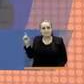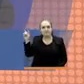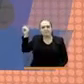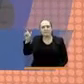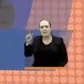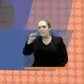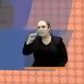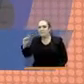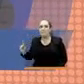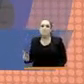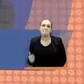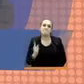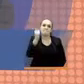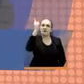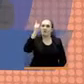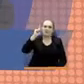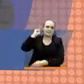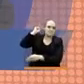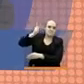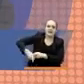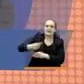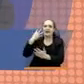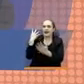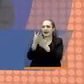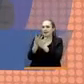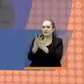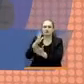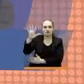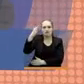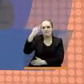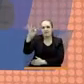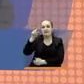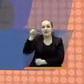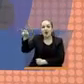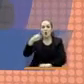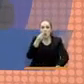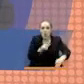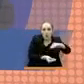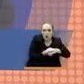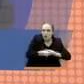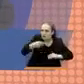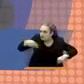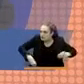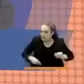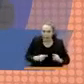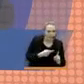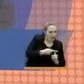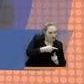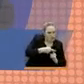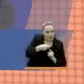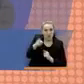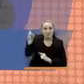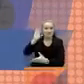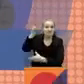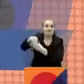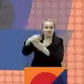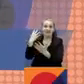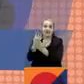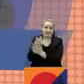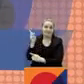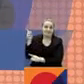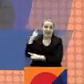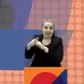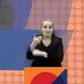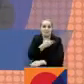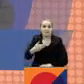en ser sentenciado a prisión por corrupción y tráfico de influencias en ese país. Hoy, y bajo una nueva diligencia judicial